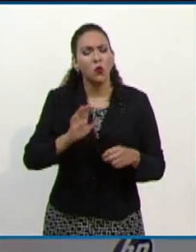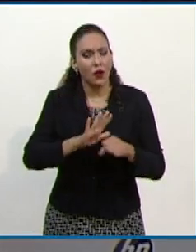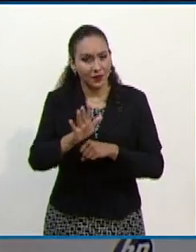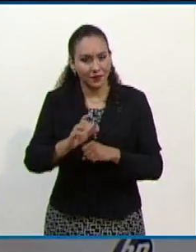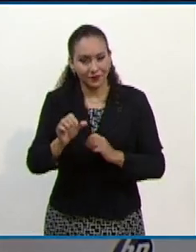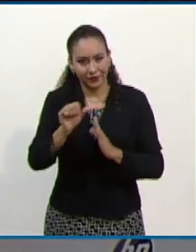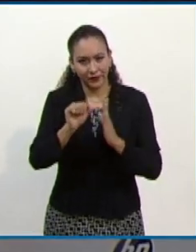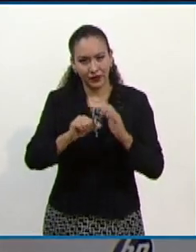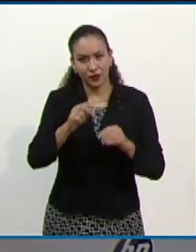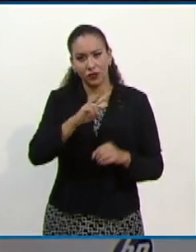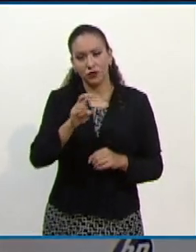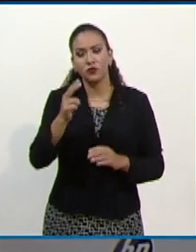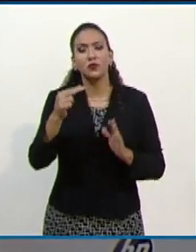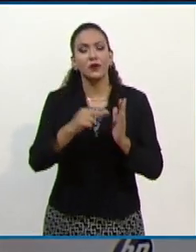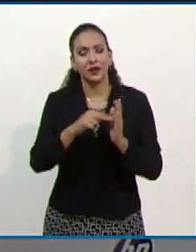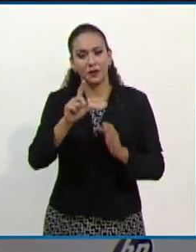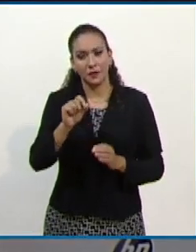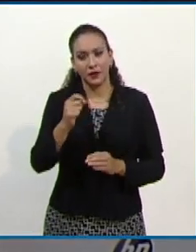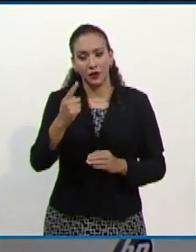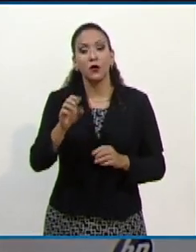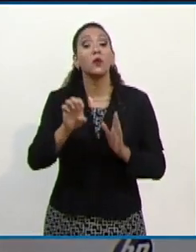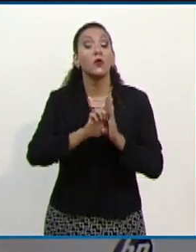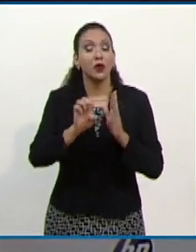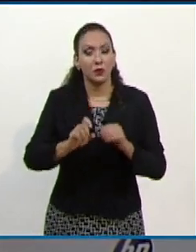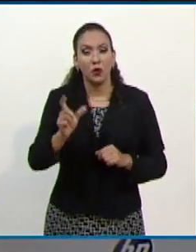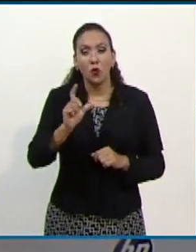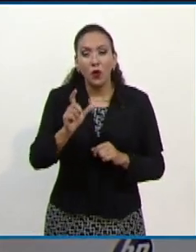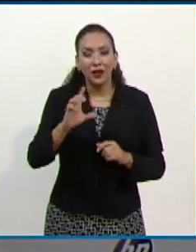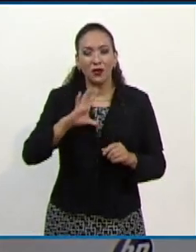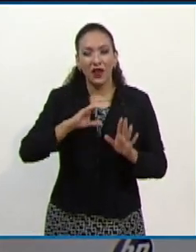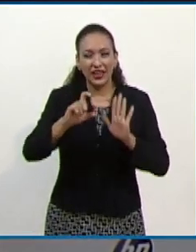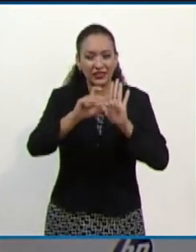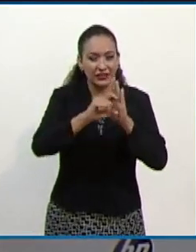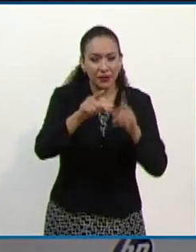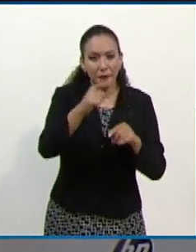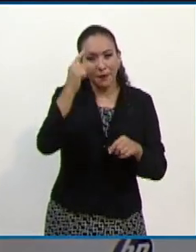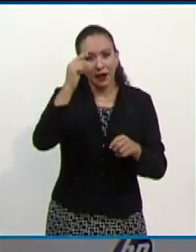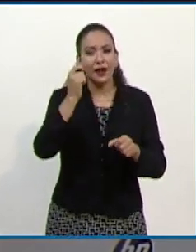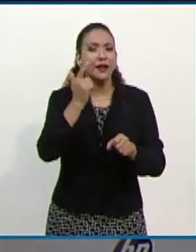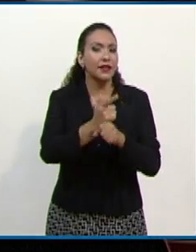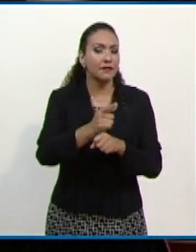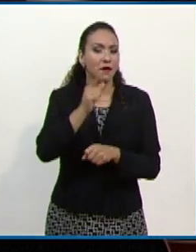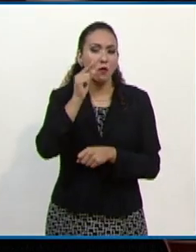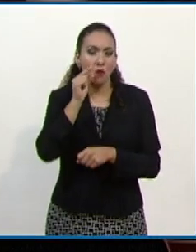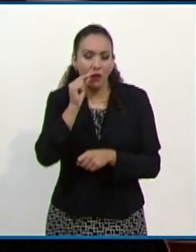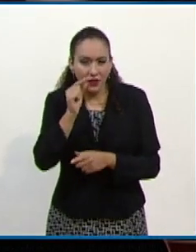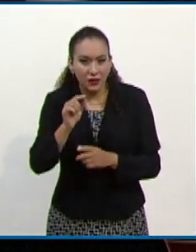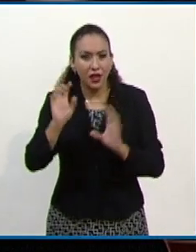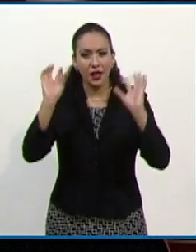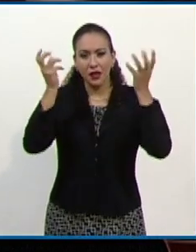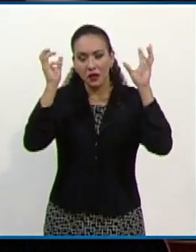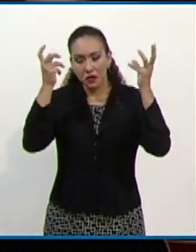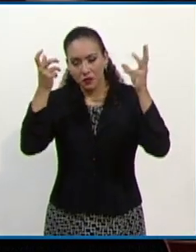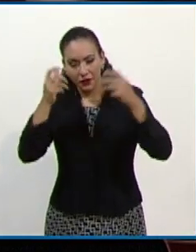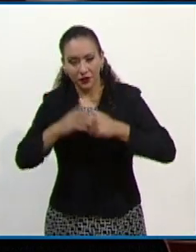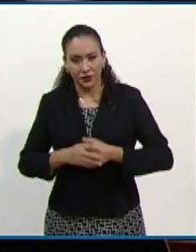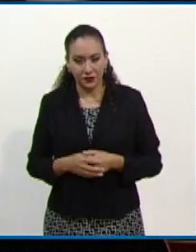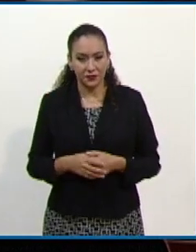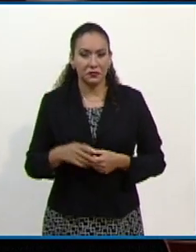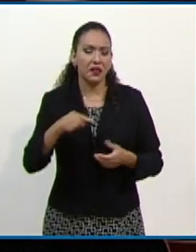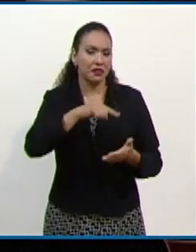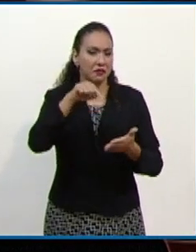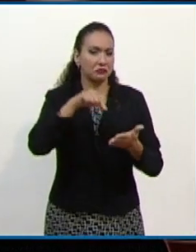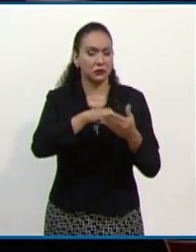lineamientos sobre los signos que identifican a patrullas que realizan funciones de seguridad en órganos públicos y alcaldías de la Ciudad de México. El